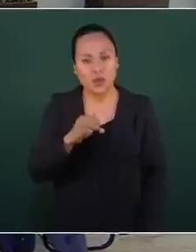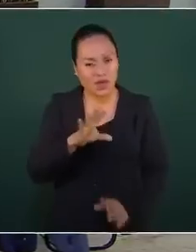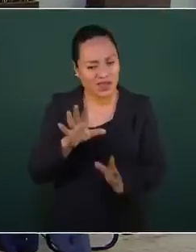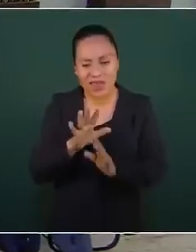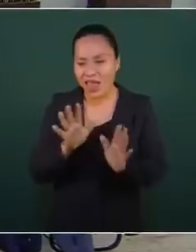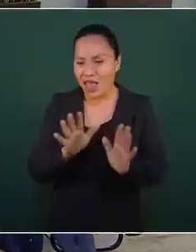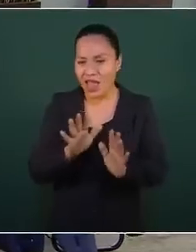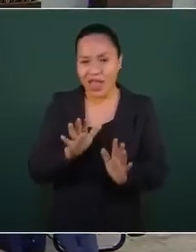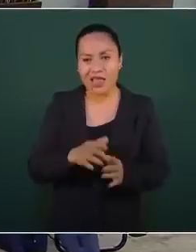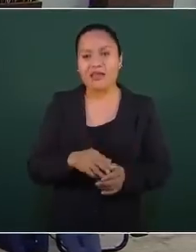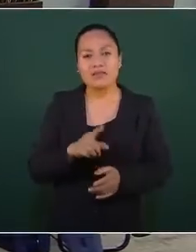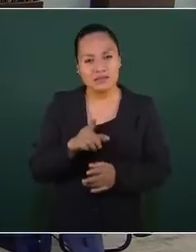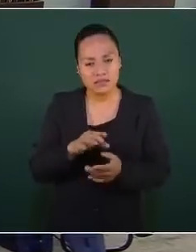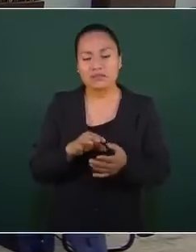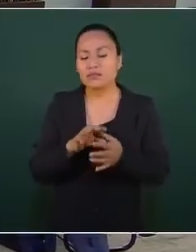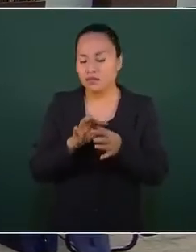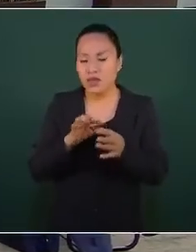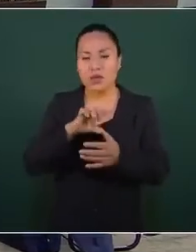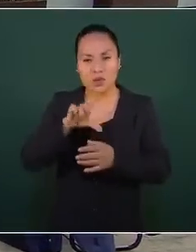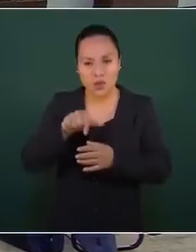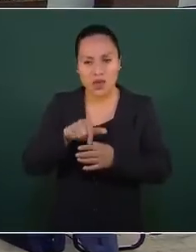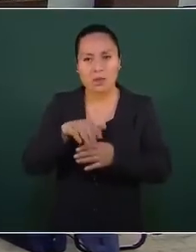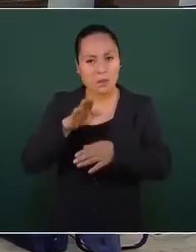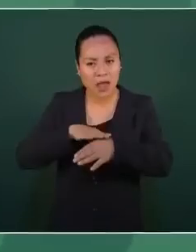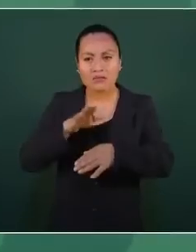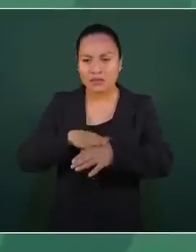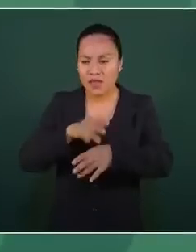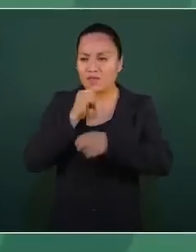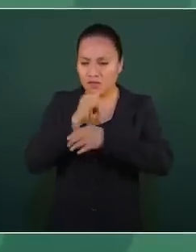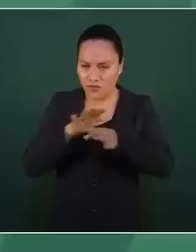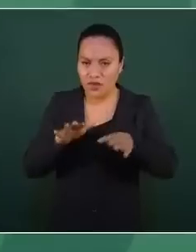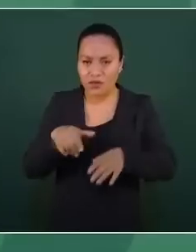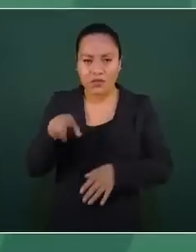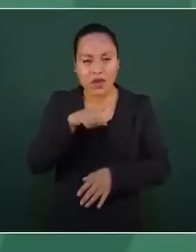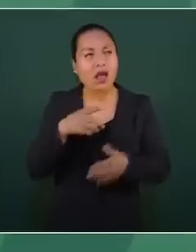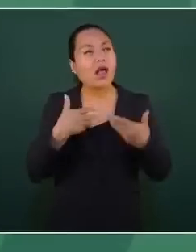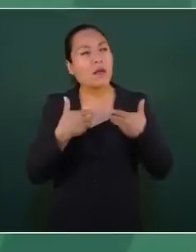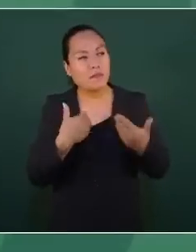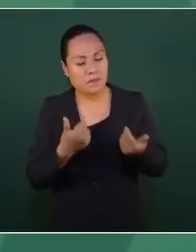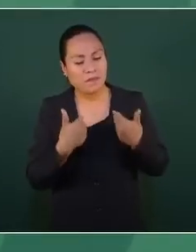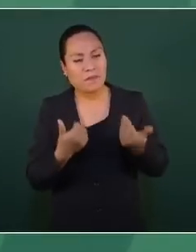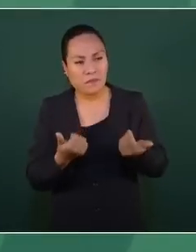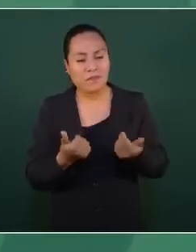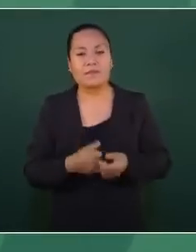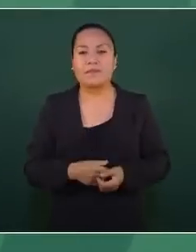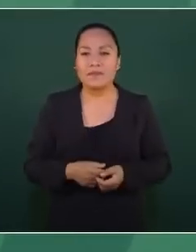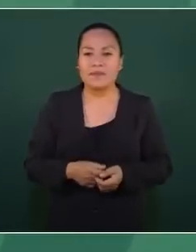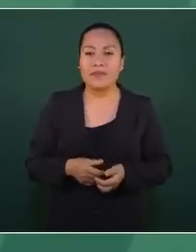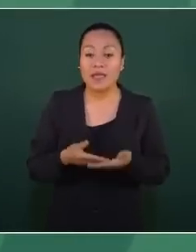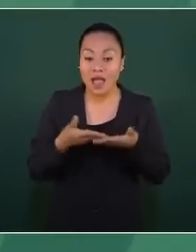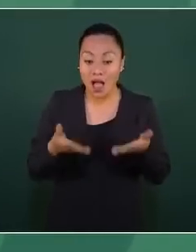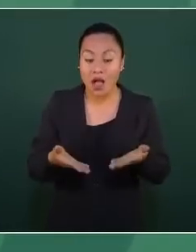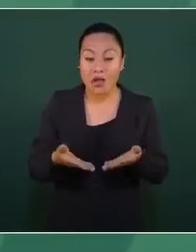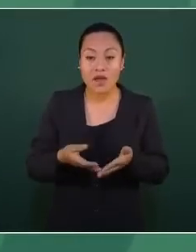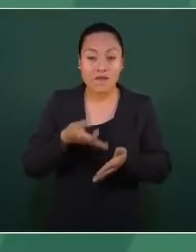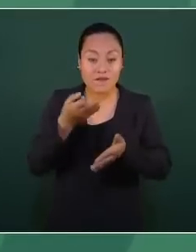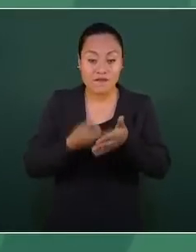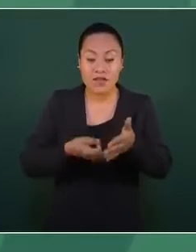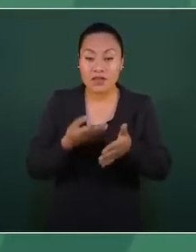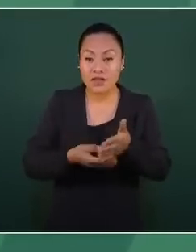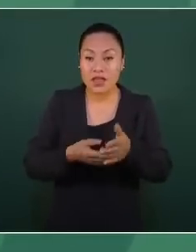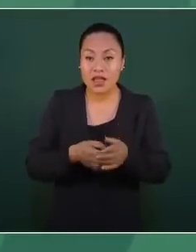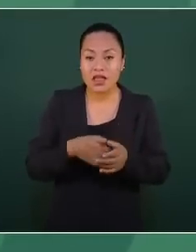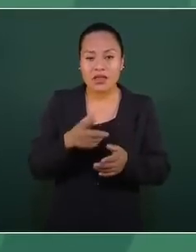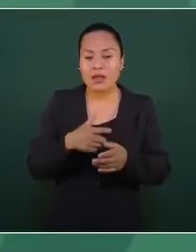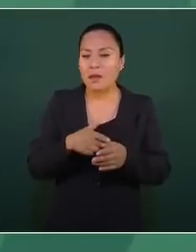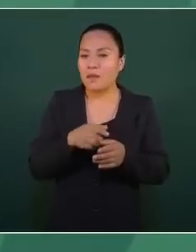seguir informando. Ahorita lo que tenemos que hacer es terminar de vacunar a todos los mayores de